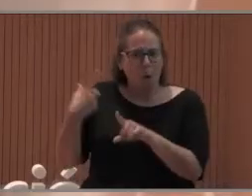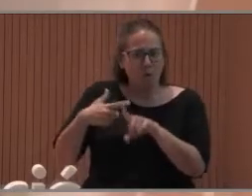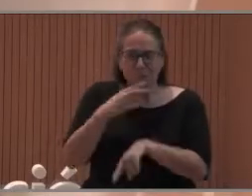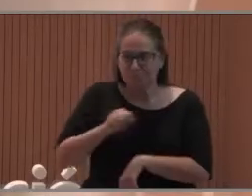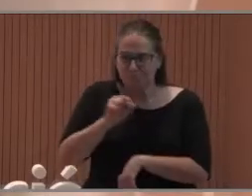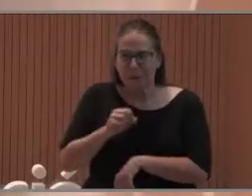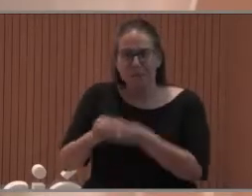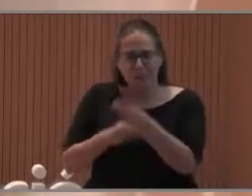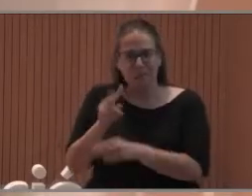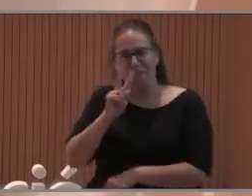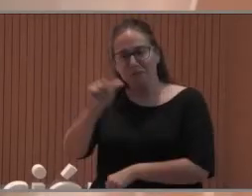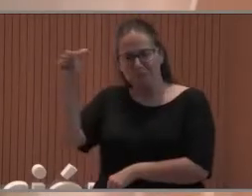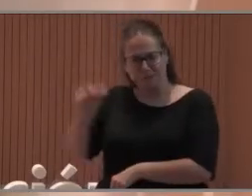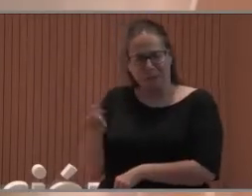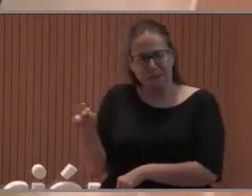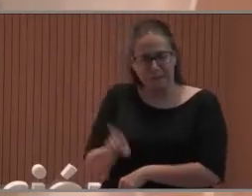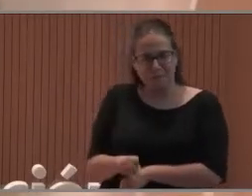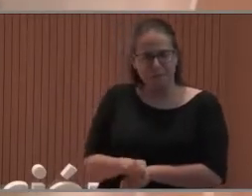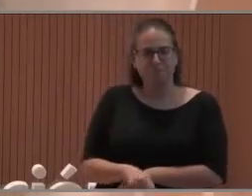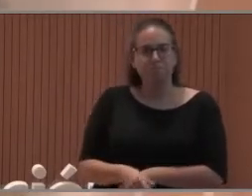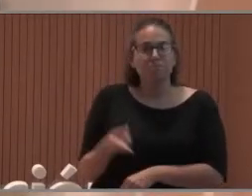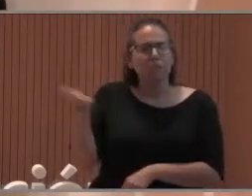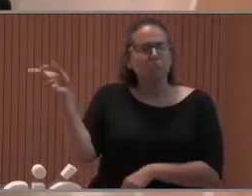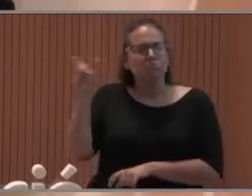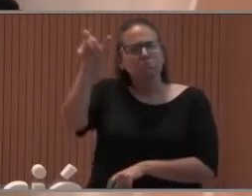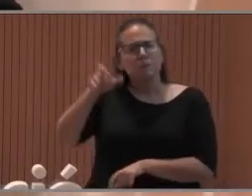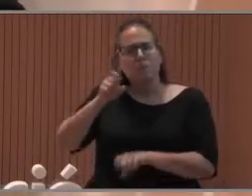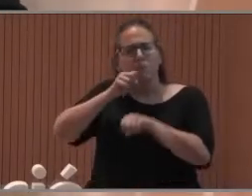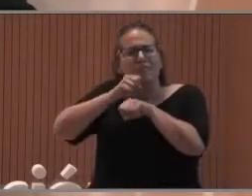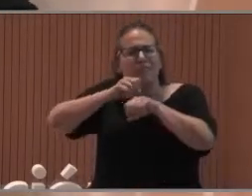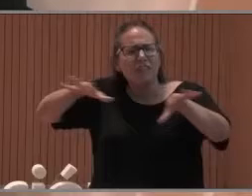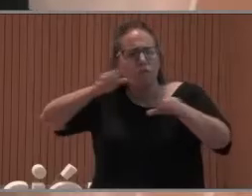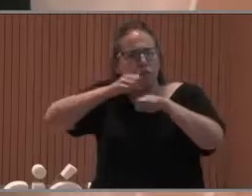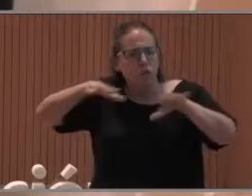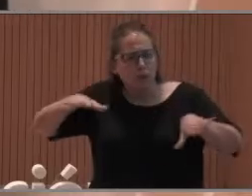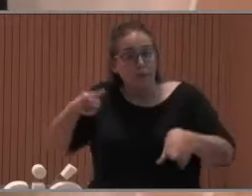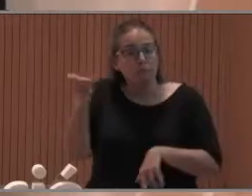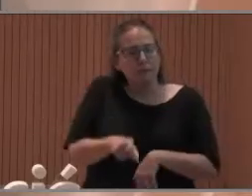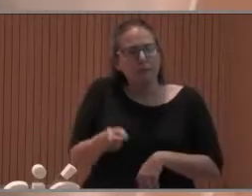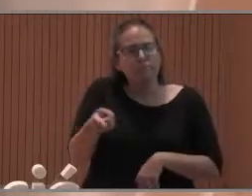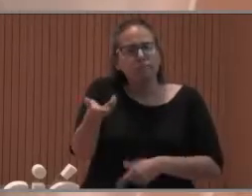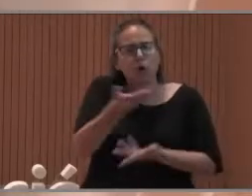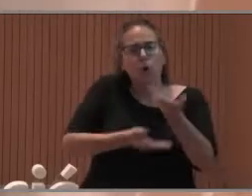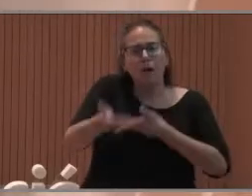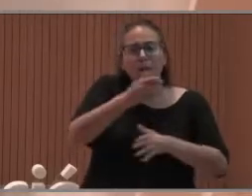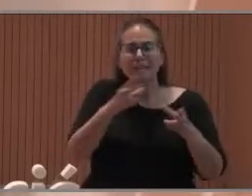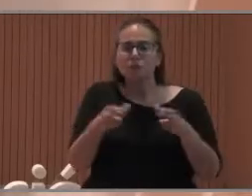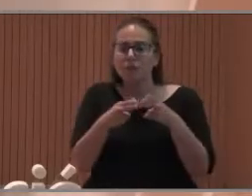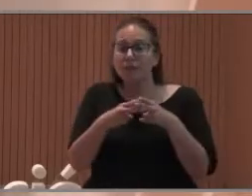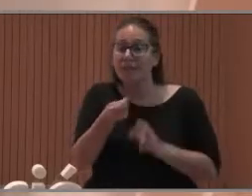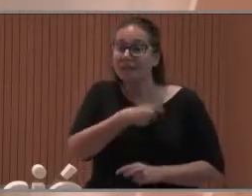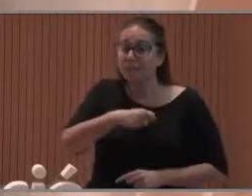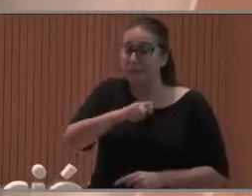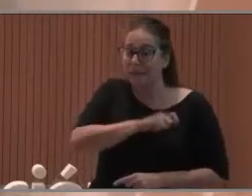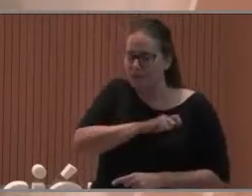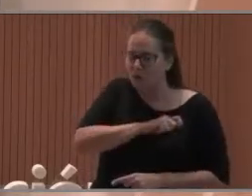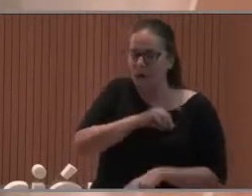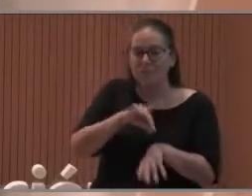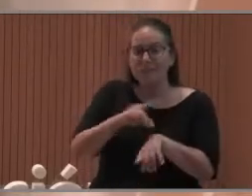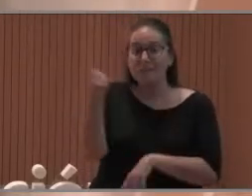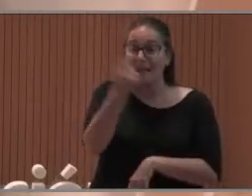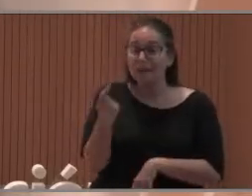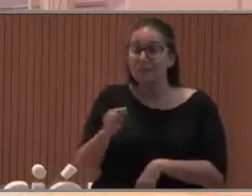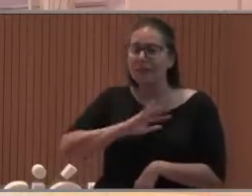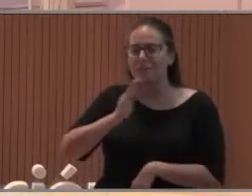estupendas que hace. Es divulgador y colabora con la Sociedad Española de Medicina Gráfica, que además empieza mañana aquí en